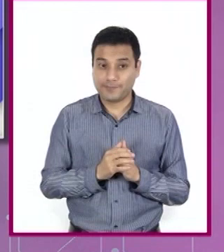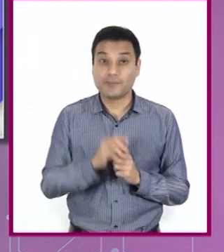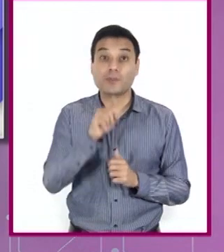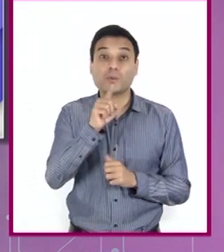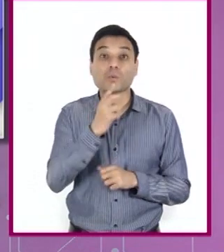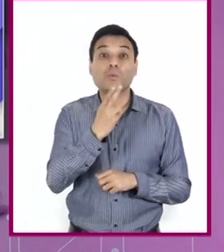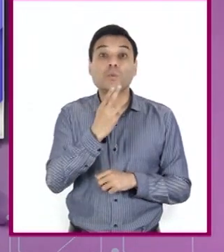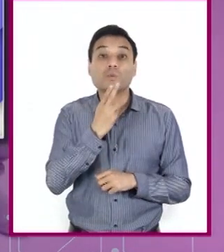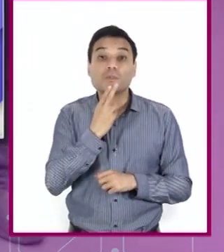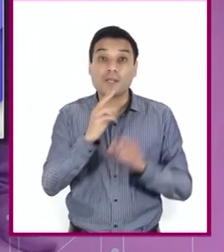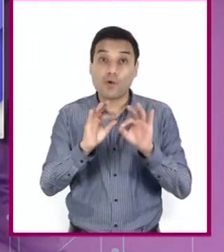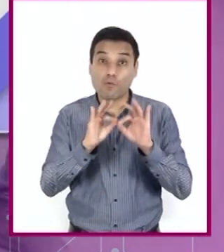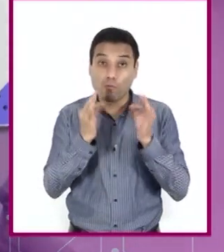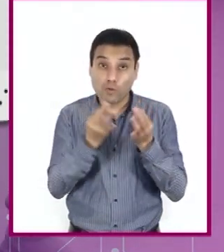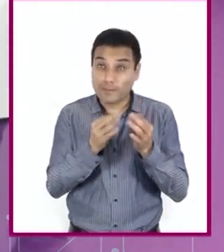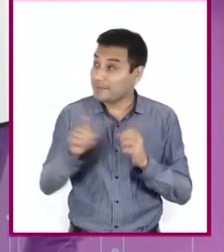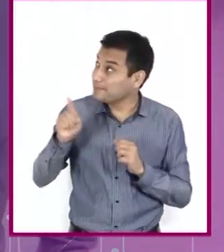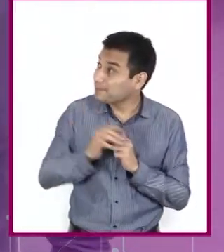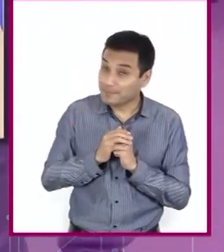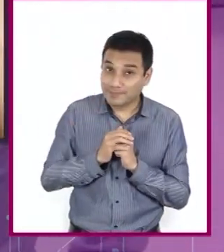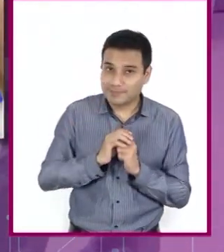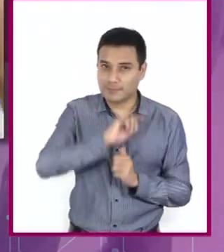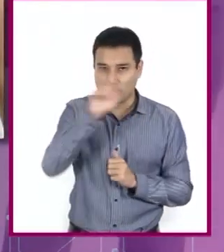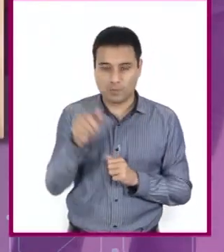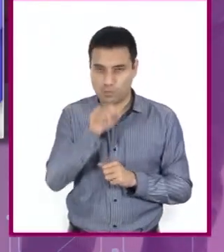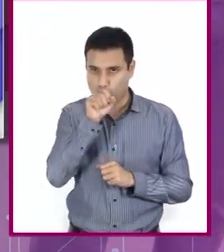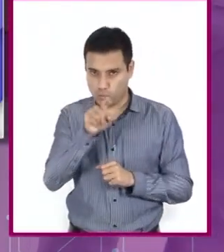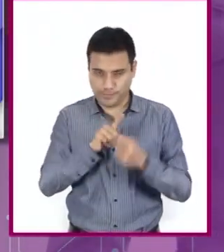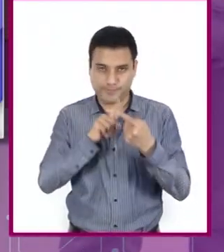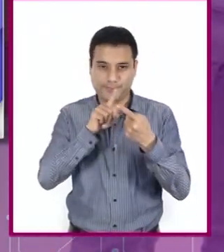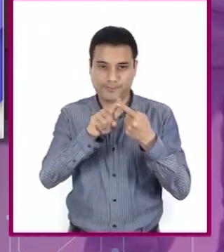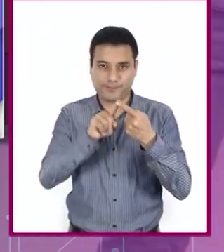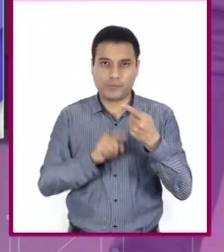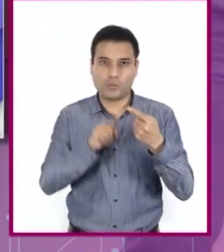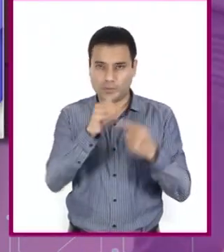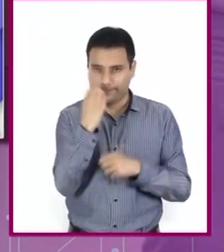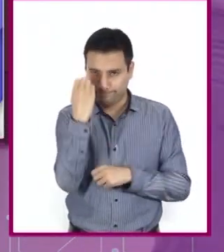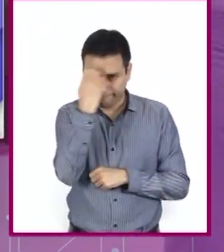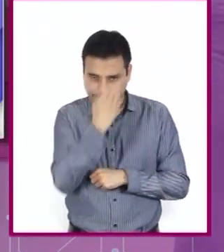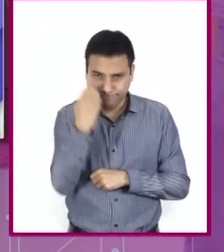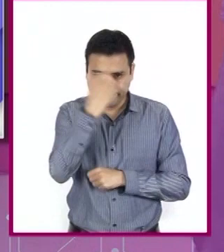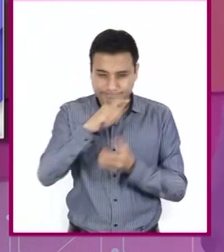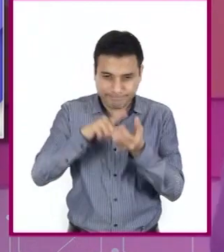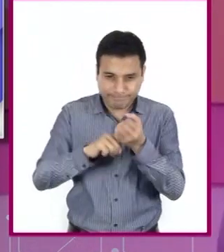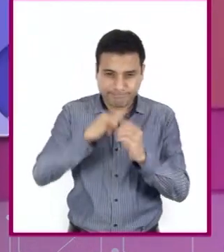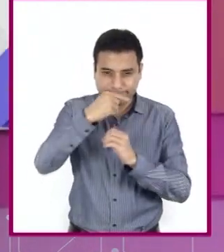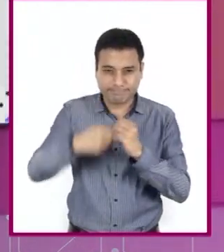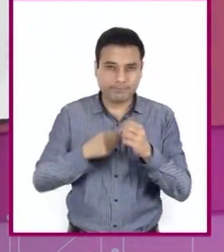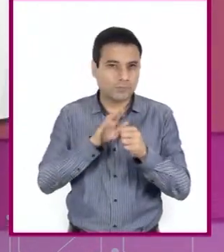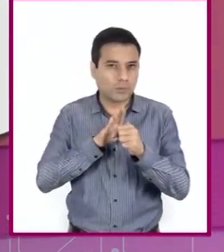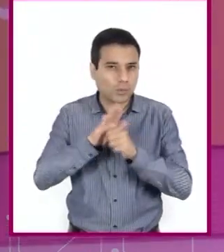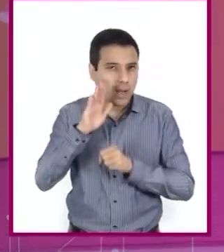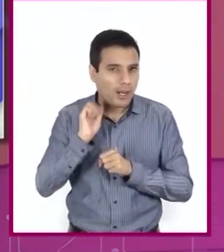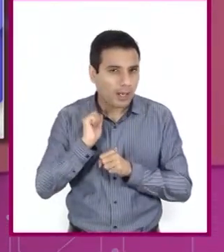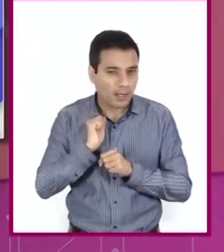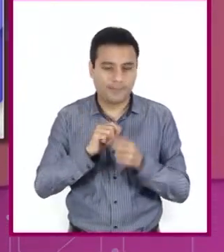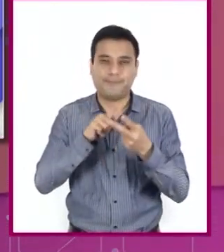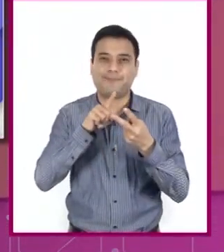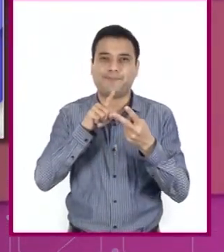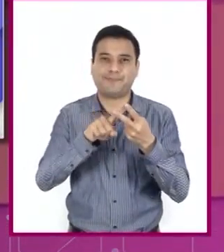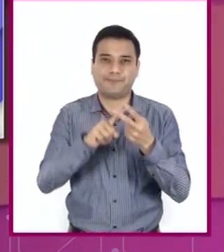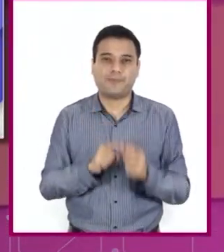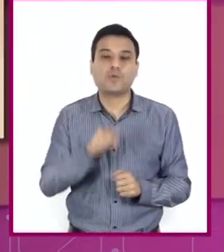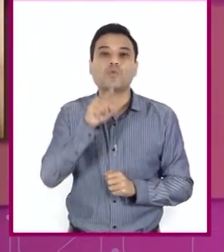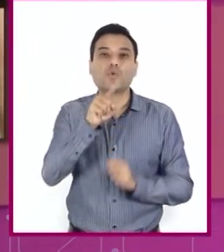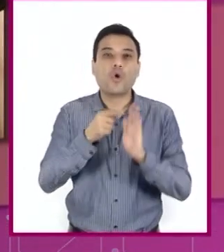y sigan los mismos pasos. 1. Identifiquen los elementos que forman al compuesto. 2. Realicen el